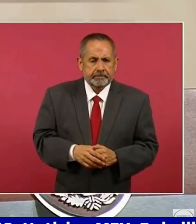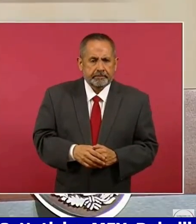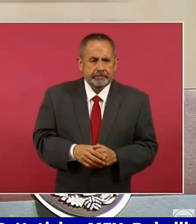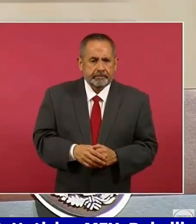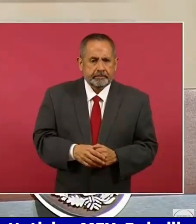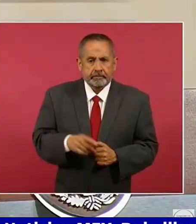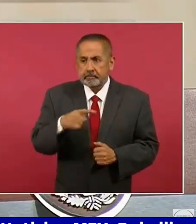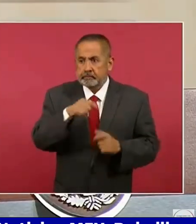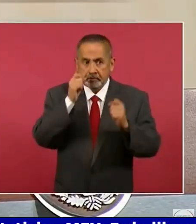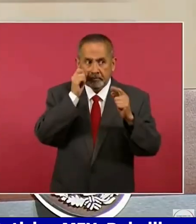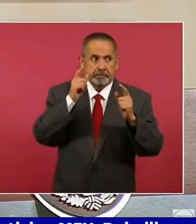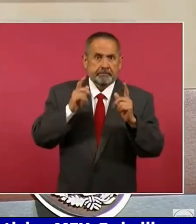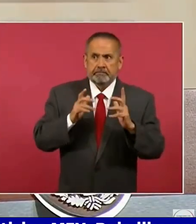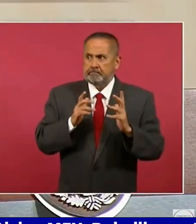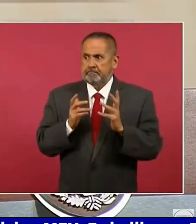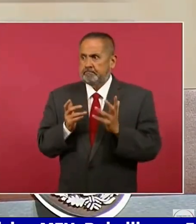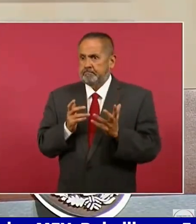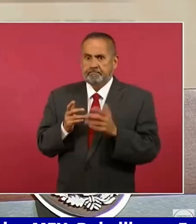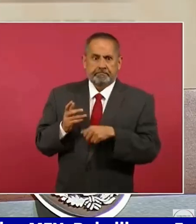Y todo el mundo ahí se quedó, ¿no?